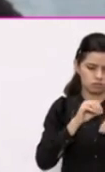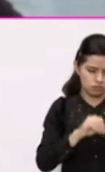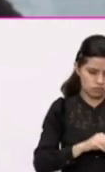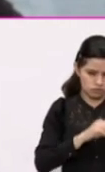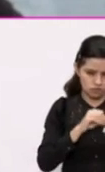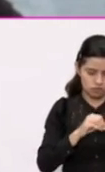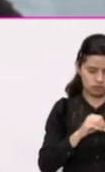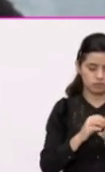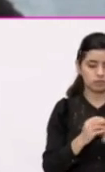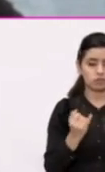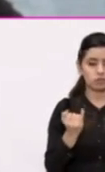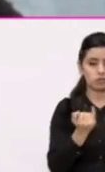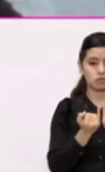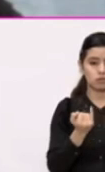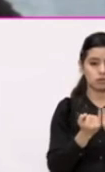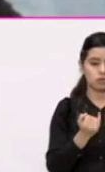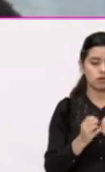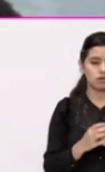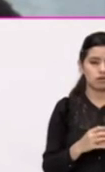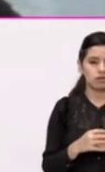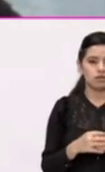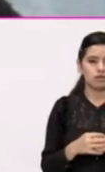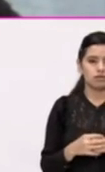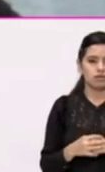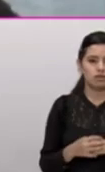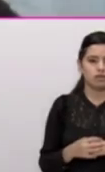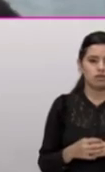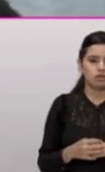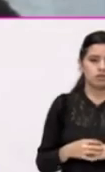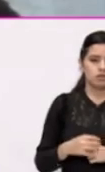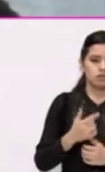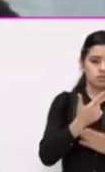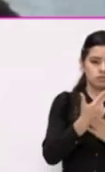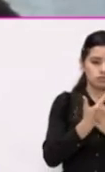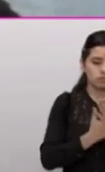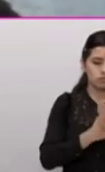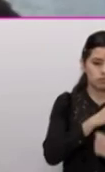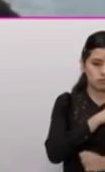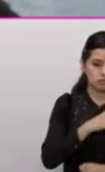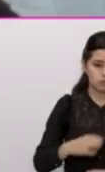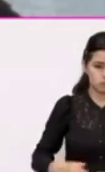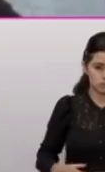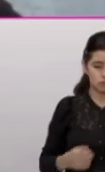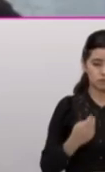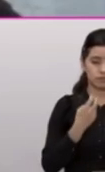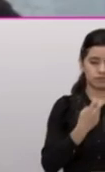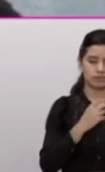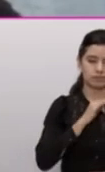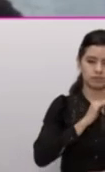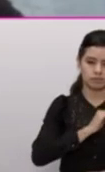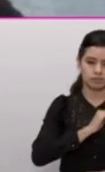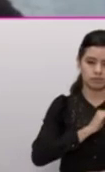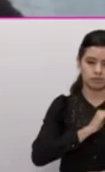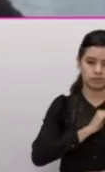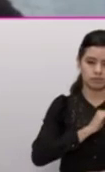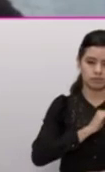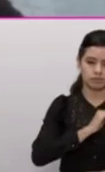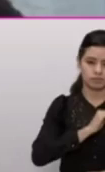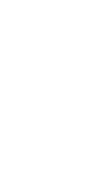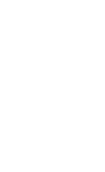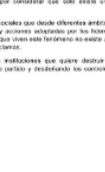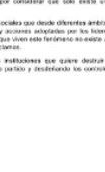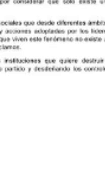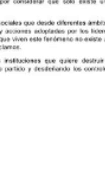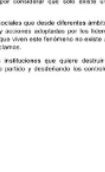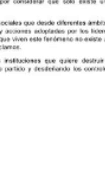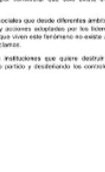órganos internos, como la definición de nuestras candidaturas. Por eso celebramos, acompañamos. Bueno, pues ahí está